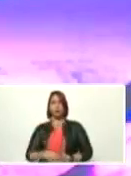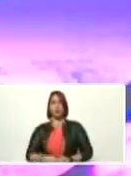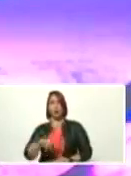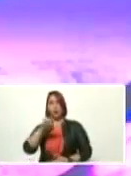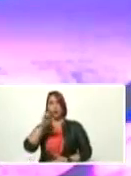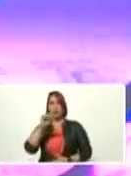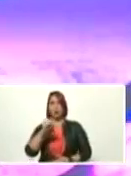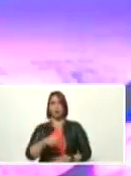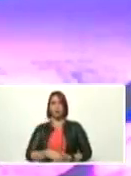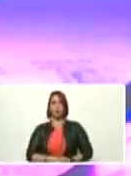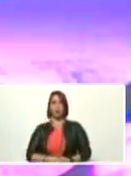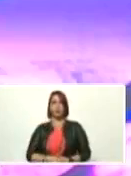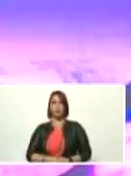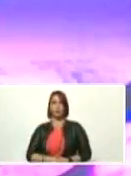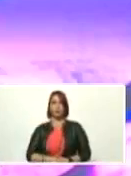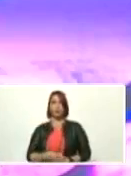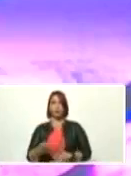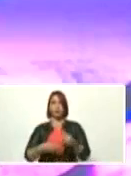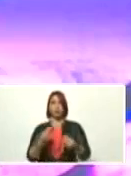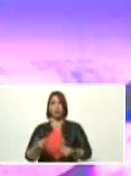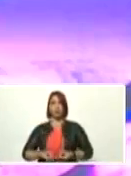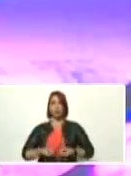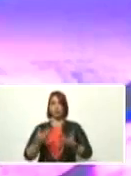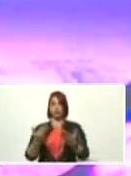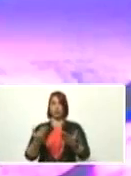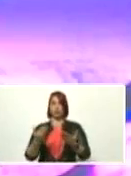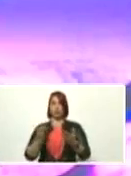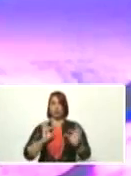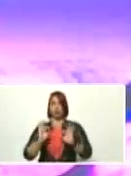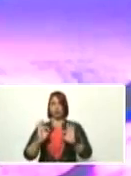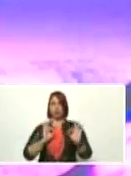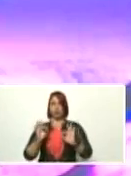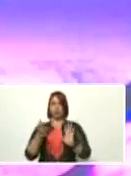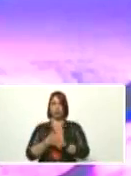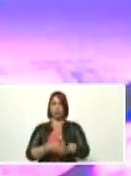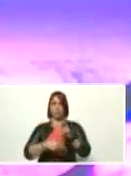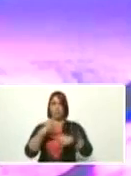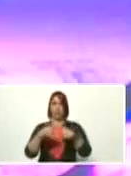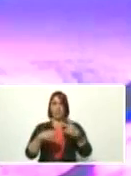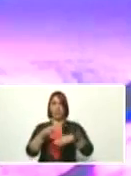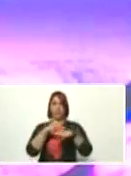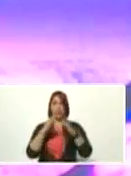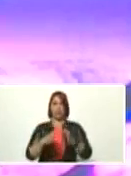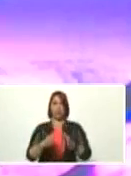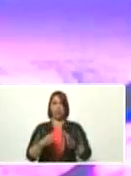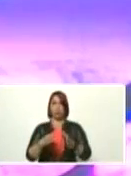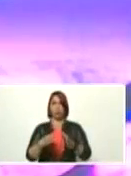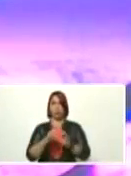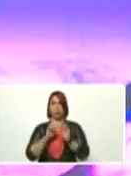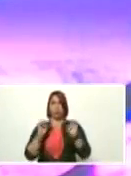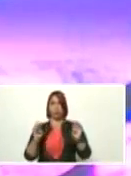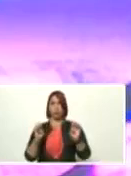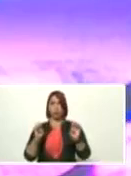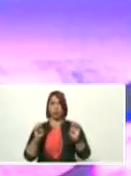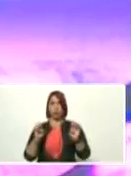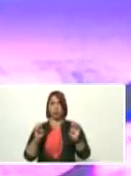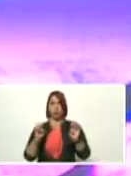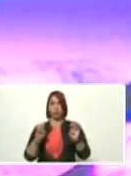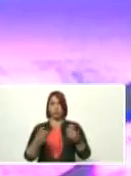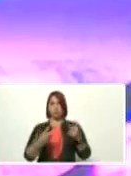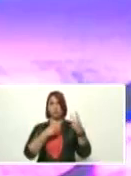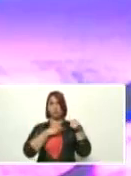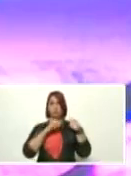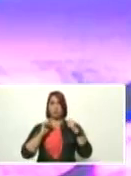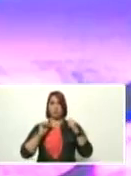García, y se hizo una presentación muy exhaustiva sobre los planes del Ministerio de Educación en esta dirección, que